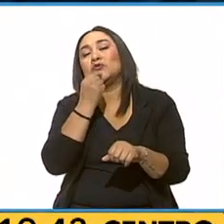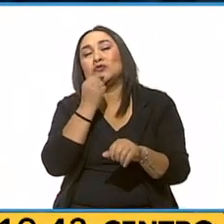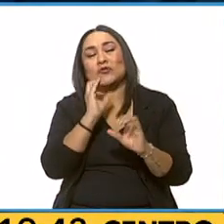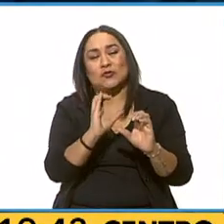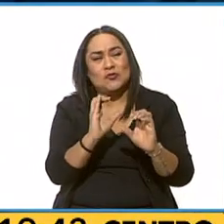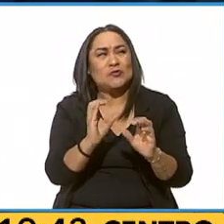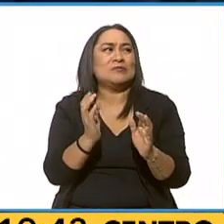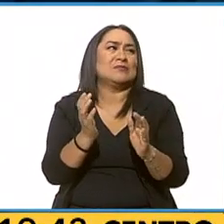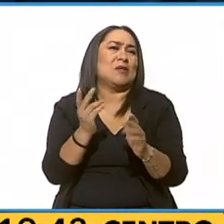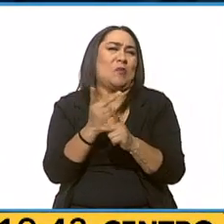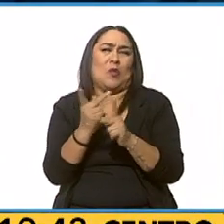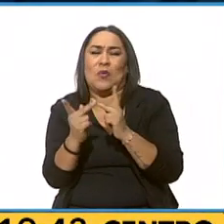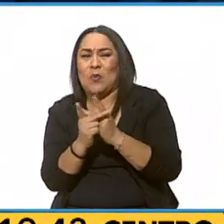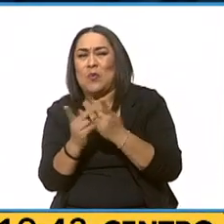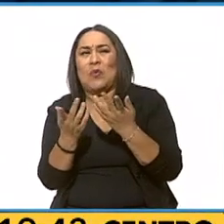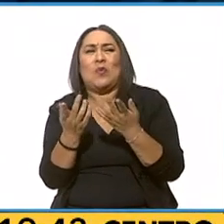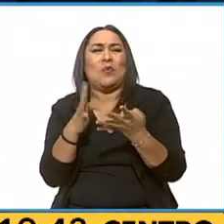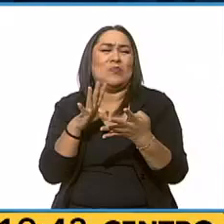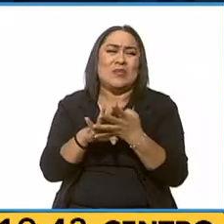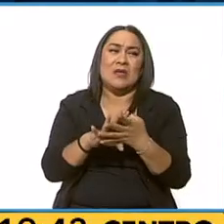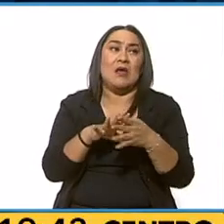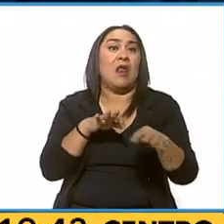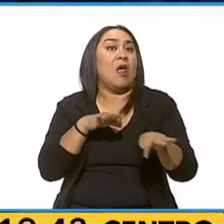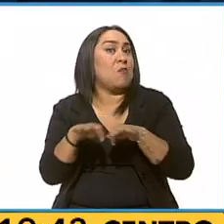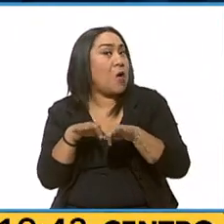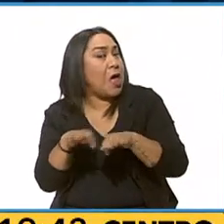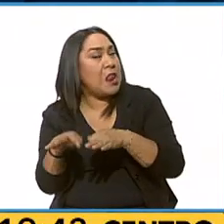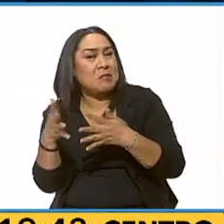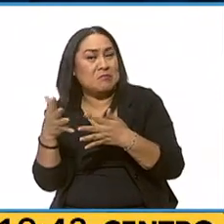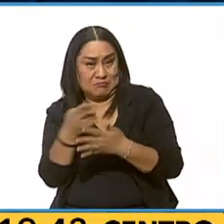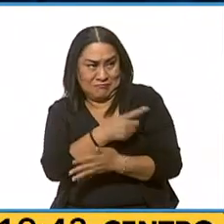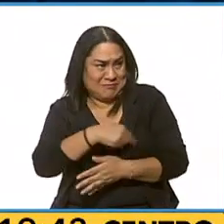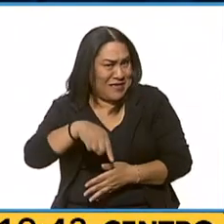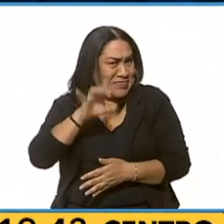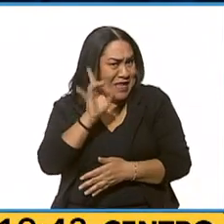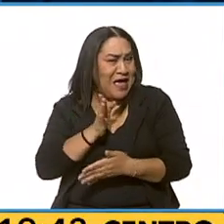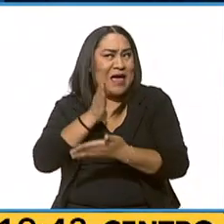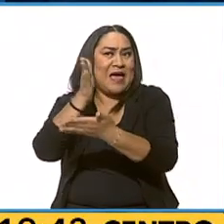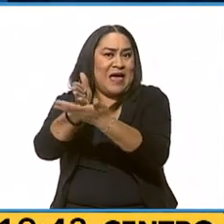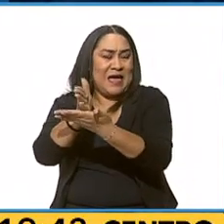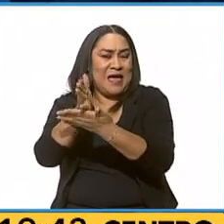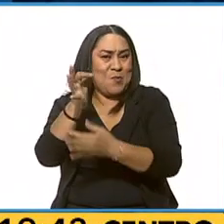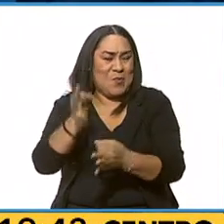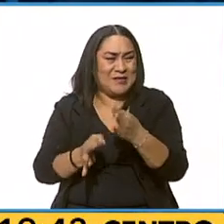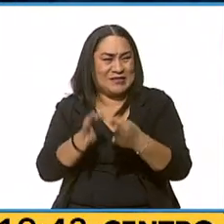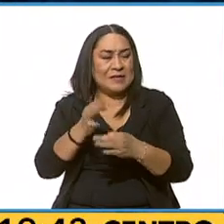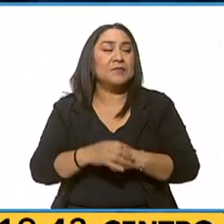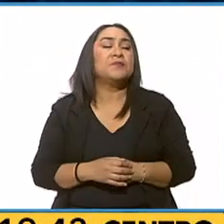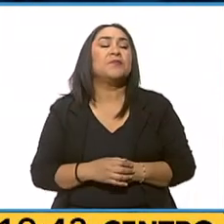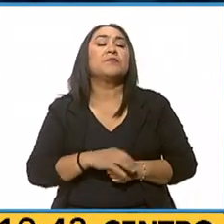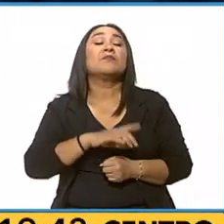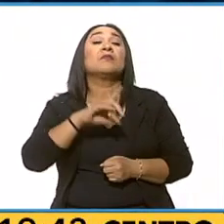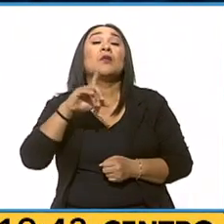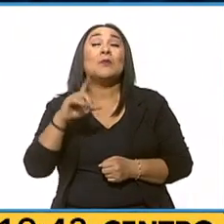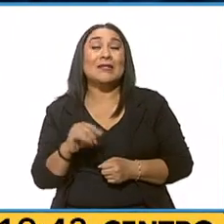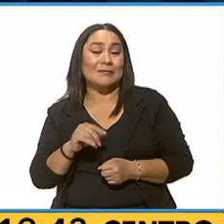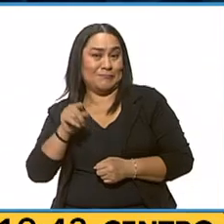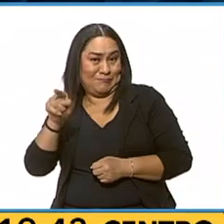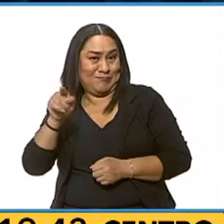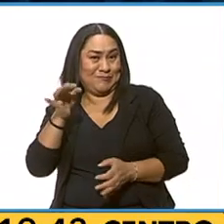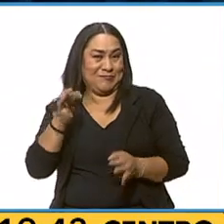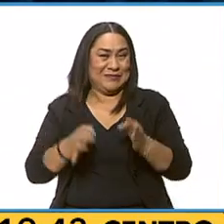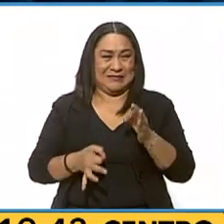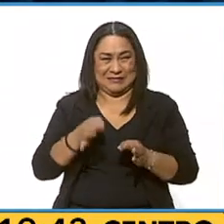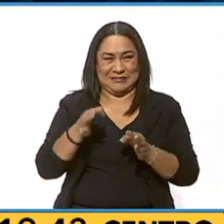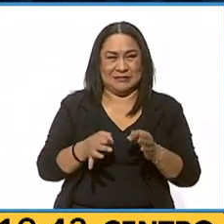cuestión mercantil, una cuestión penal. Laboral, todos. Y resulta que este poder,